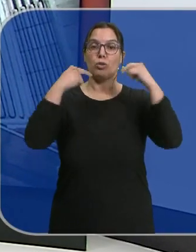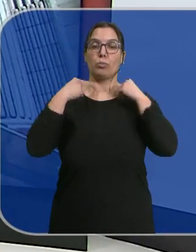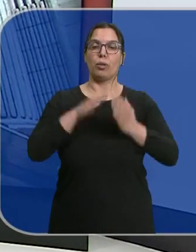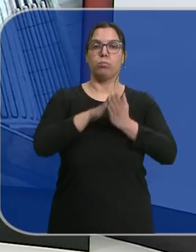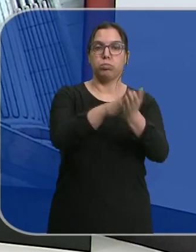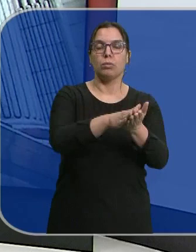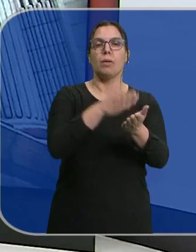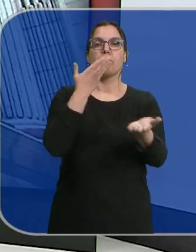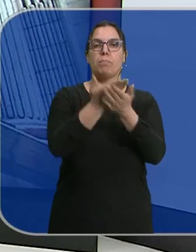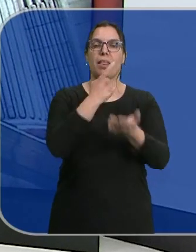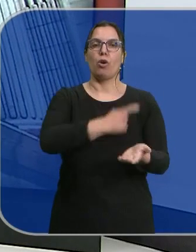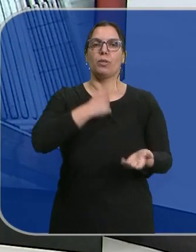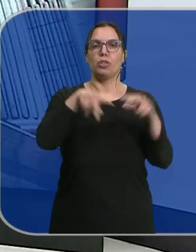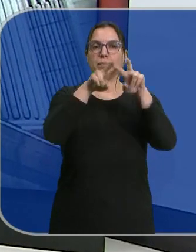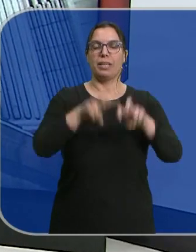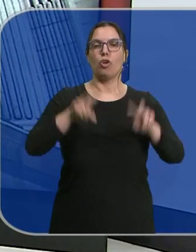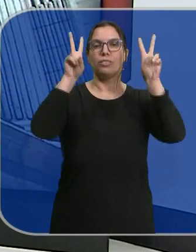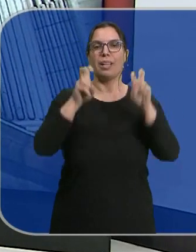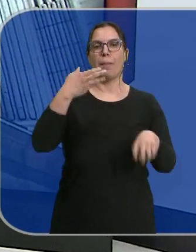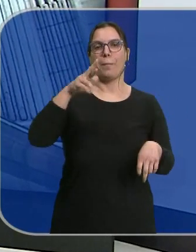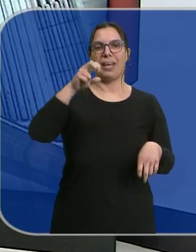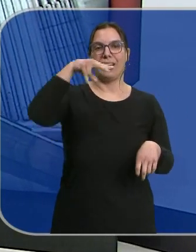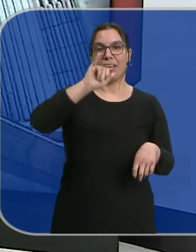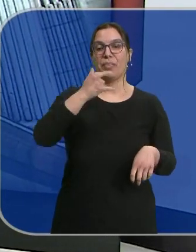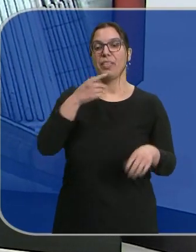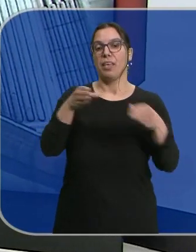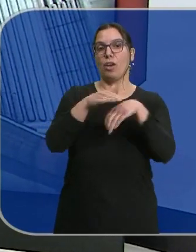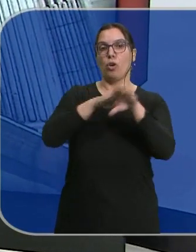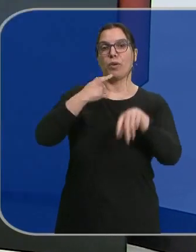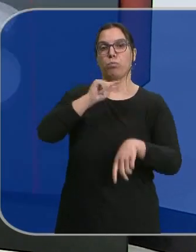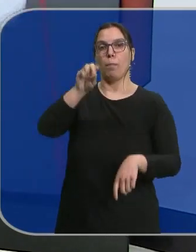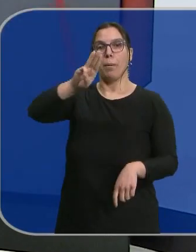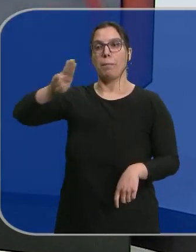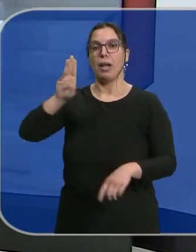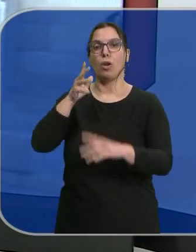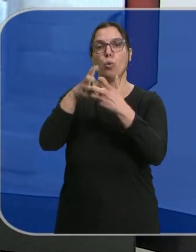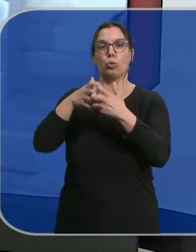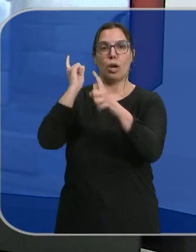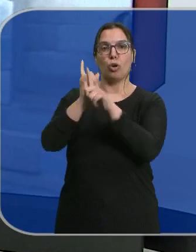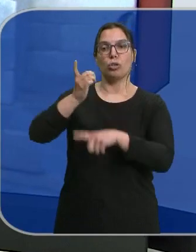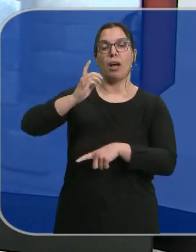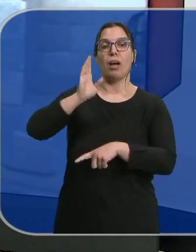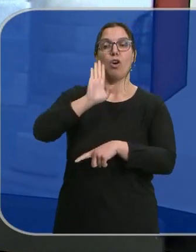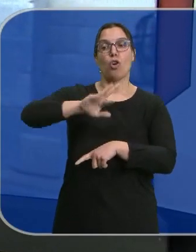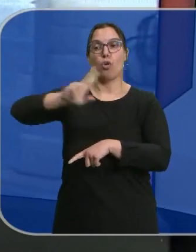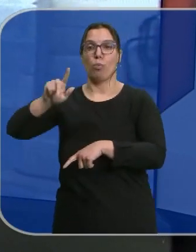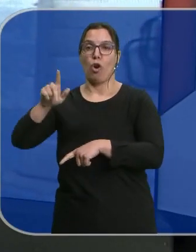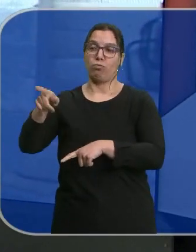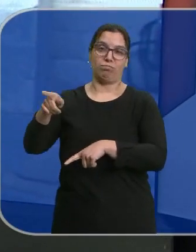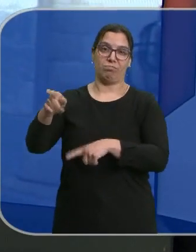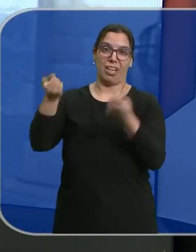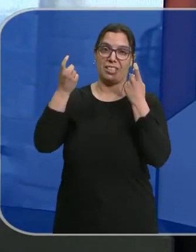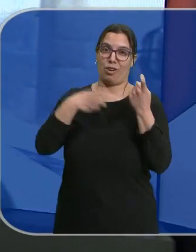de investigación por el caso Tito Berni. Desde el Gobierno le reprochan a los populares que en la lucha contra la corrupción pocas lecciones. Sara.